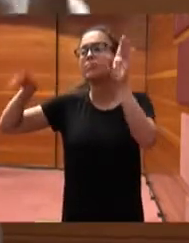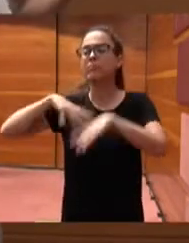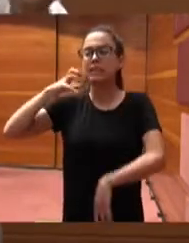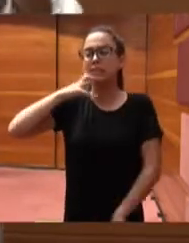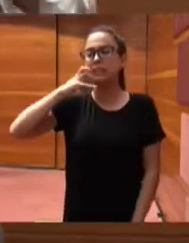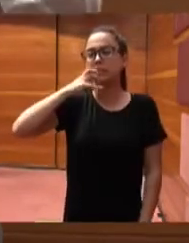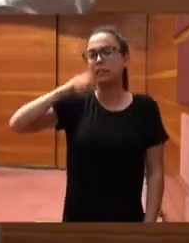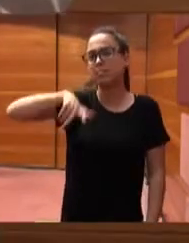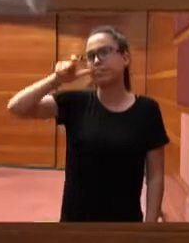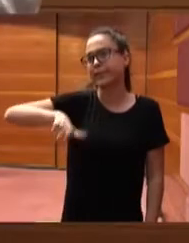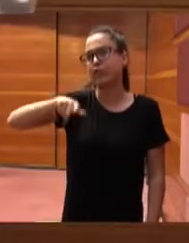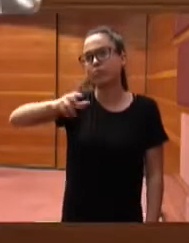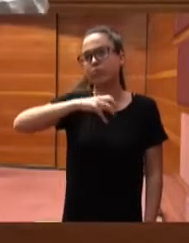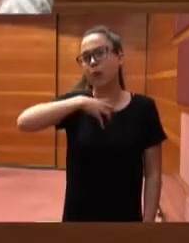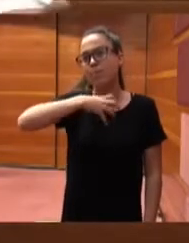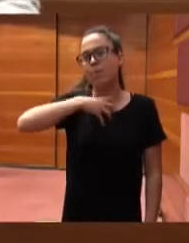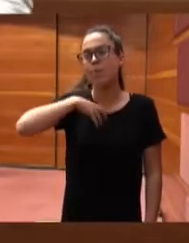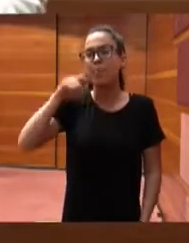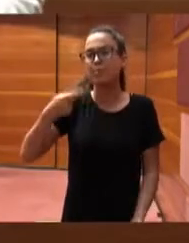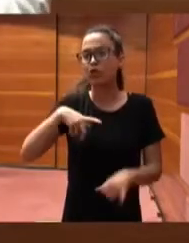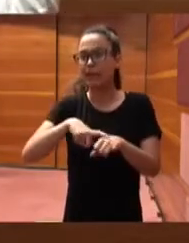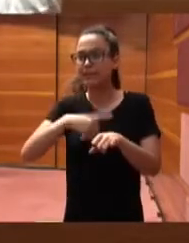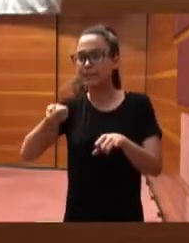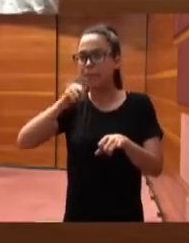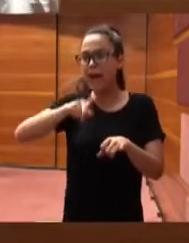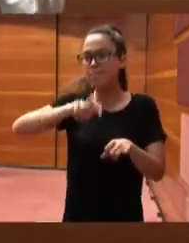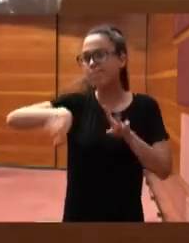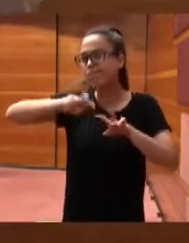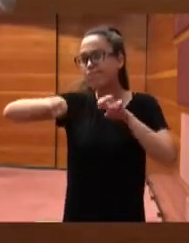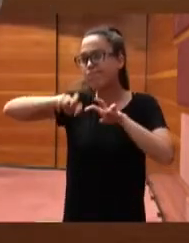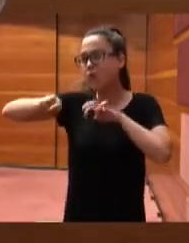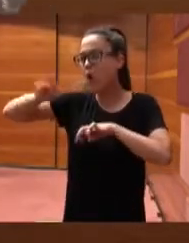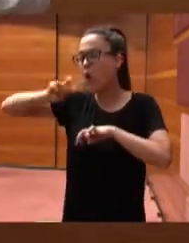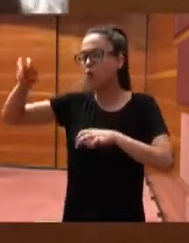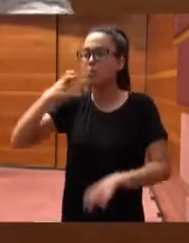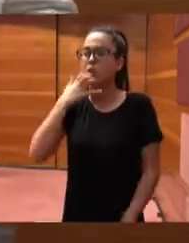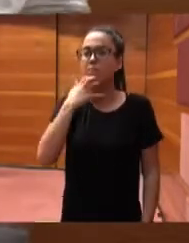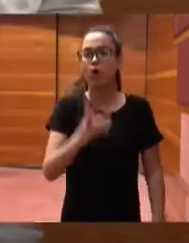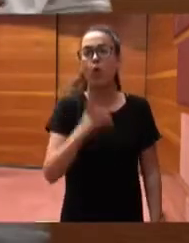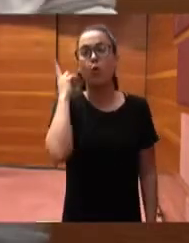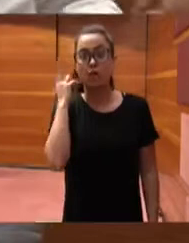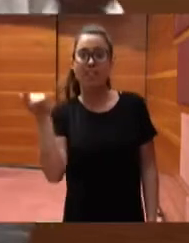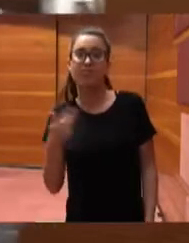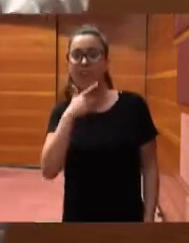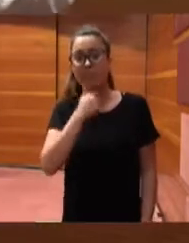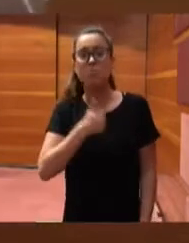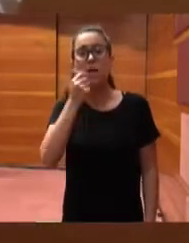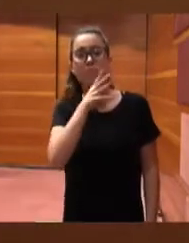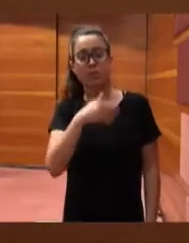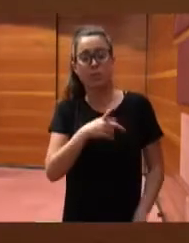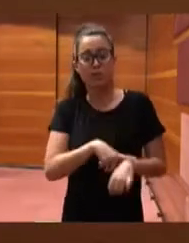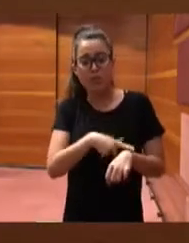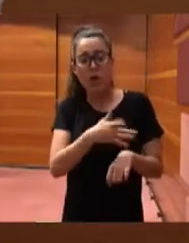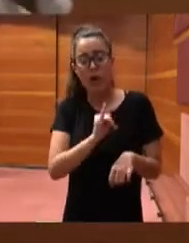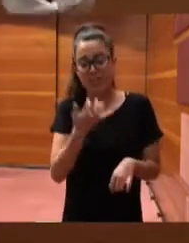otros que digan que sí y que sean más o menos del mismo segmento. Por ejemplo, a veces es más fácil contar con jubilados que con gente en activo, porque tiene más tiempo. Si te dice mucha gente en activo